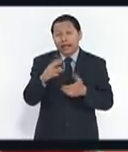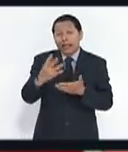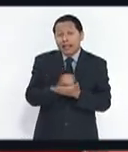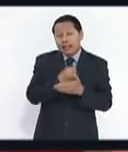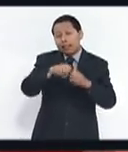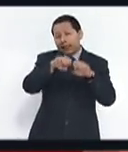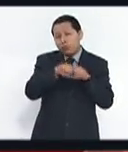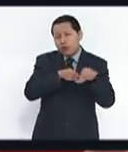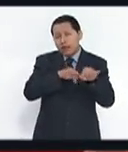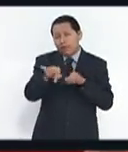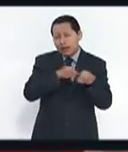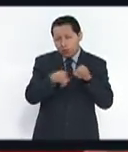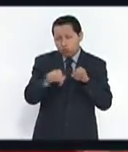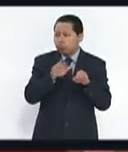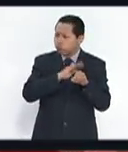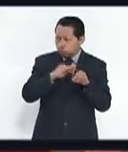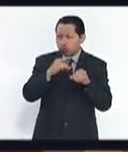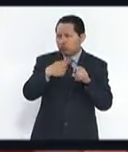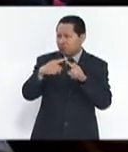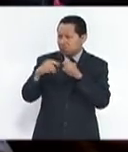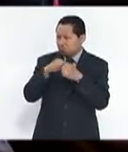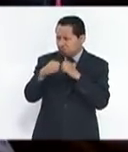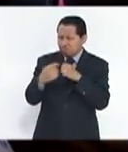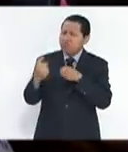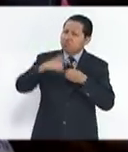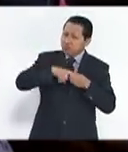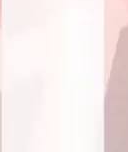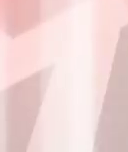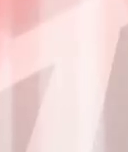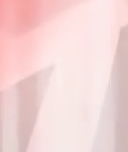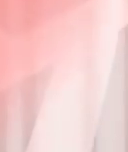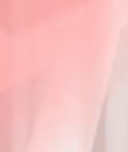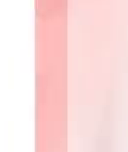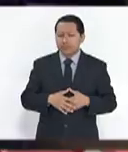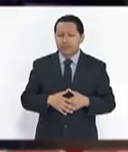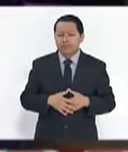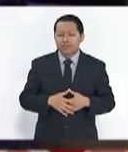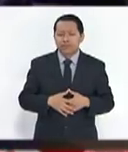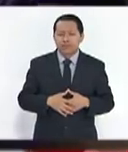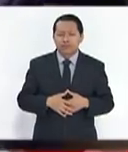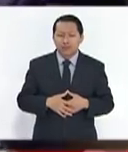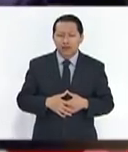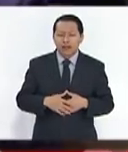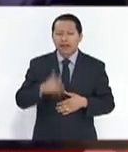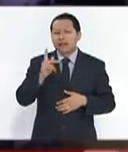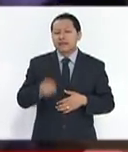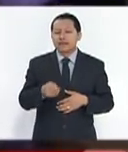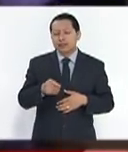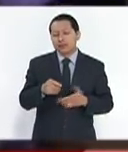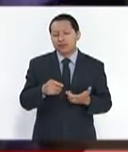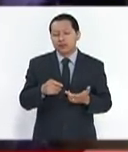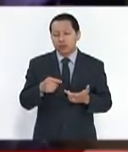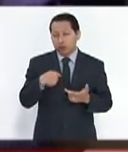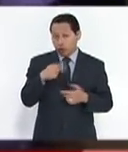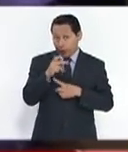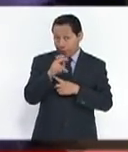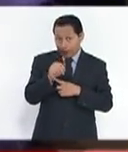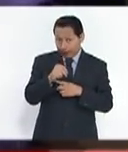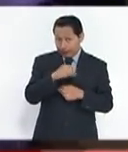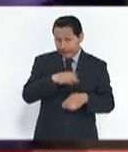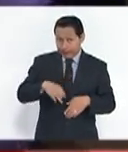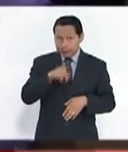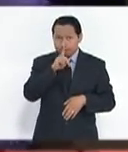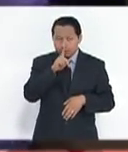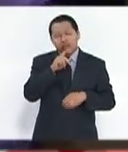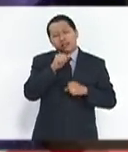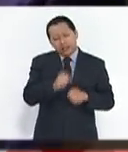sus adversarios, ya que todo tiene algo bueno por aportar. Si yo no hubiera sido el candidato del PAN, pues probablemente lo habría